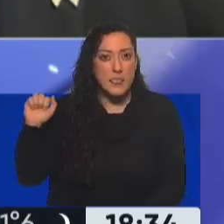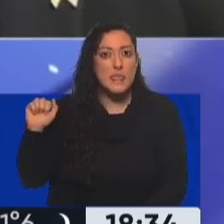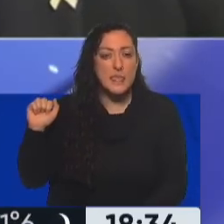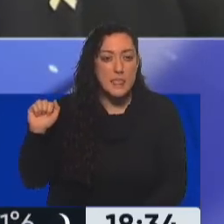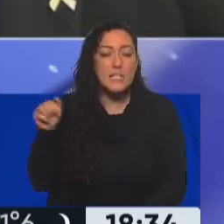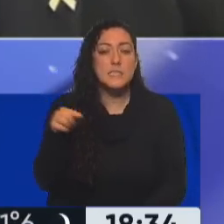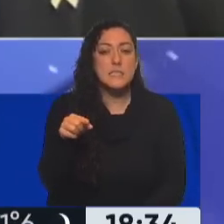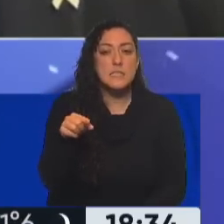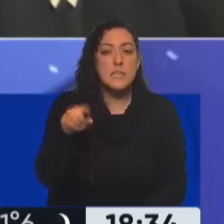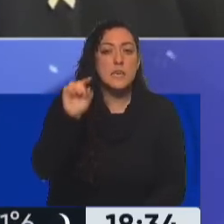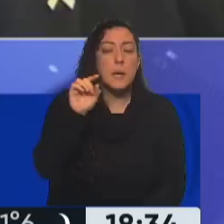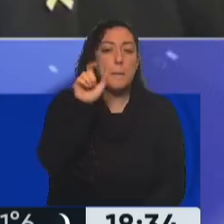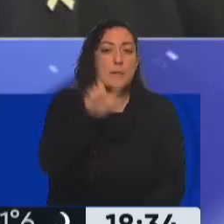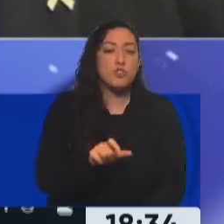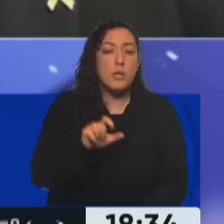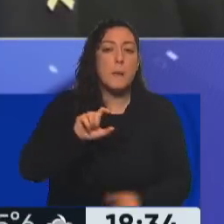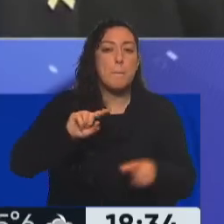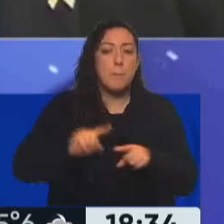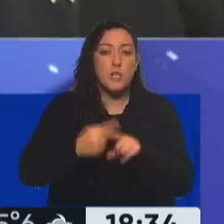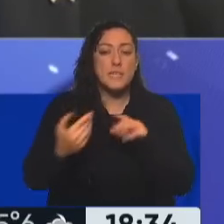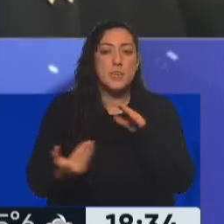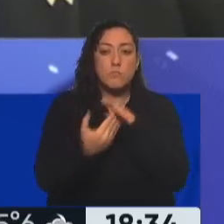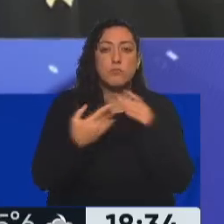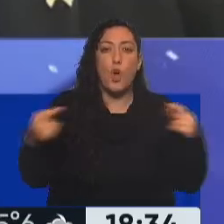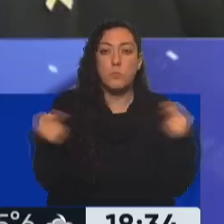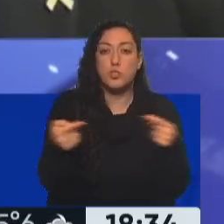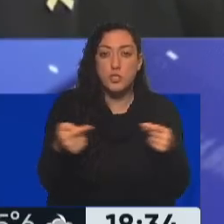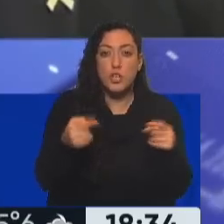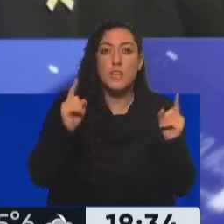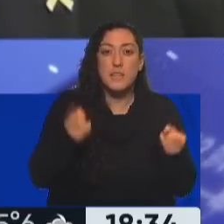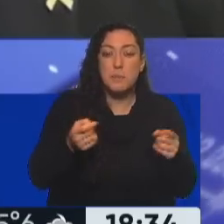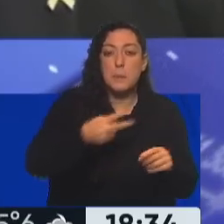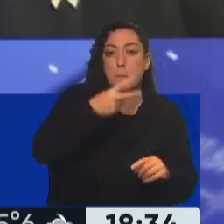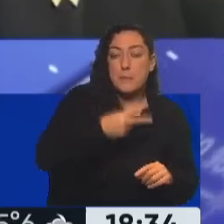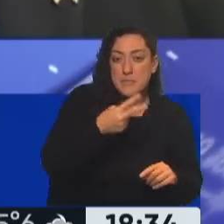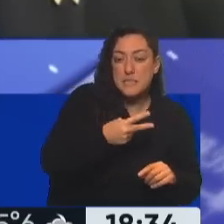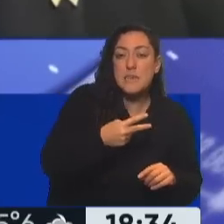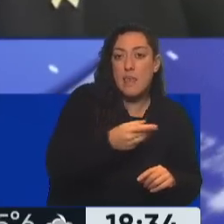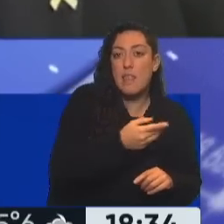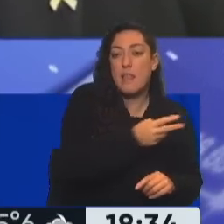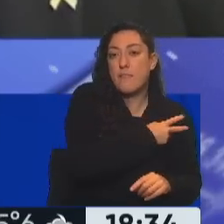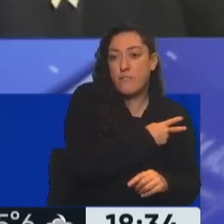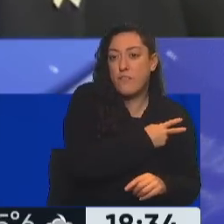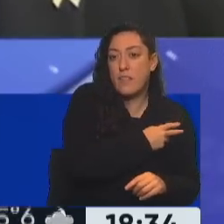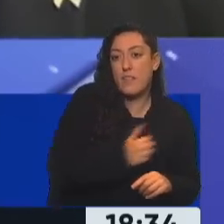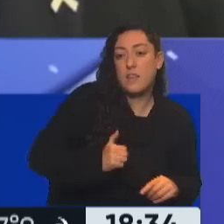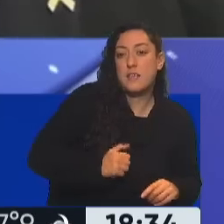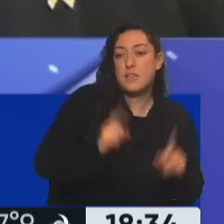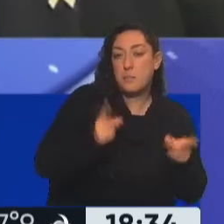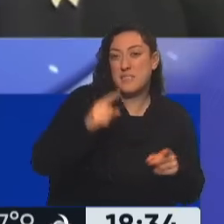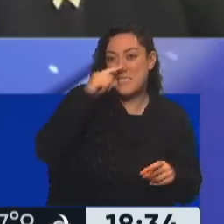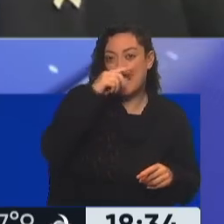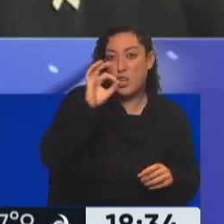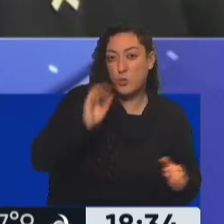no solamente es un político hoy en día referente de la oposición, sino que también es vicecomandante en jefe del ejército y un héroe del 7 de octubre. Es una persona